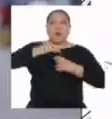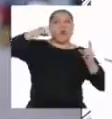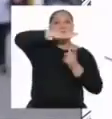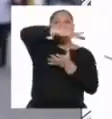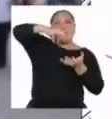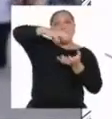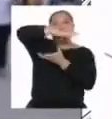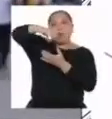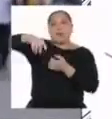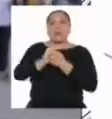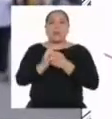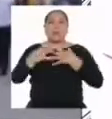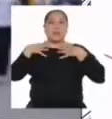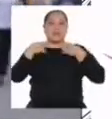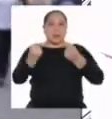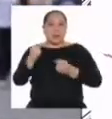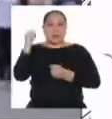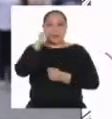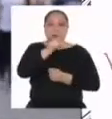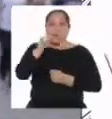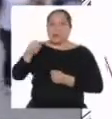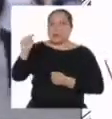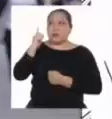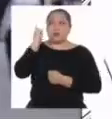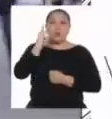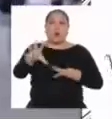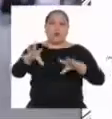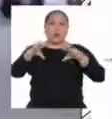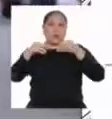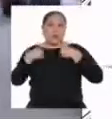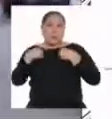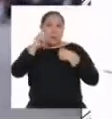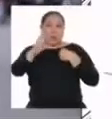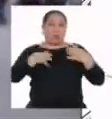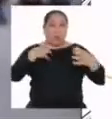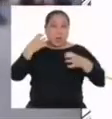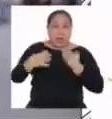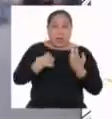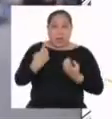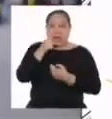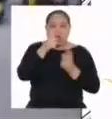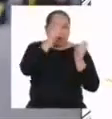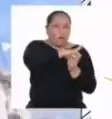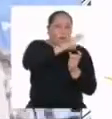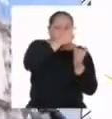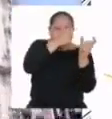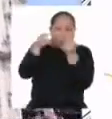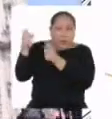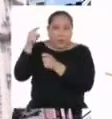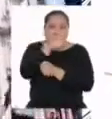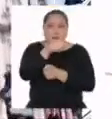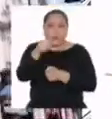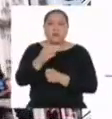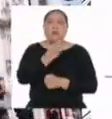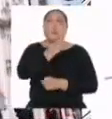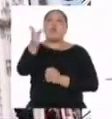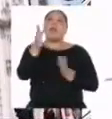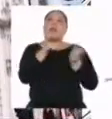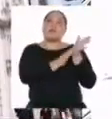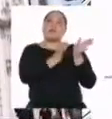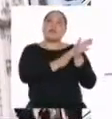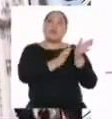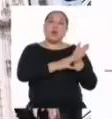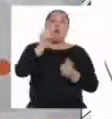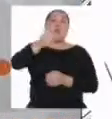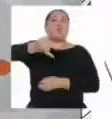desarrollo de nuestra vida. Si estas entidades no reciben tu denuncia o no fiscalizan los establecimientos y actividades, acude a la Defensoría del Pueblo